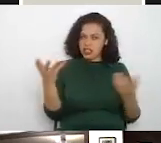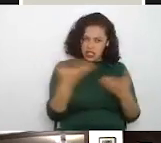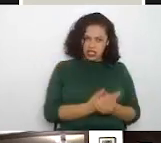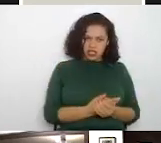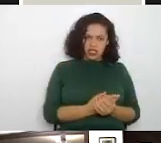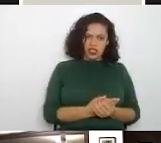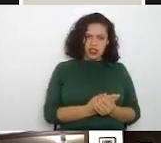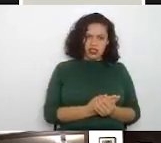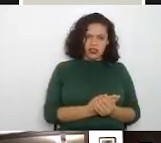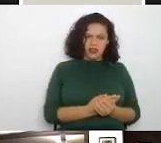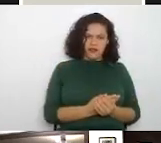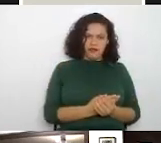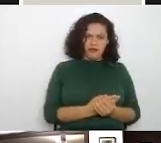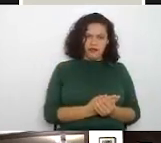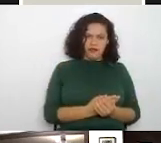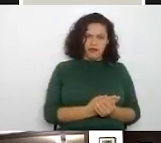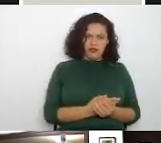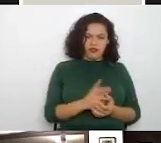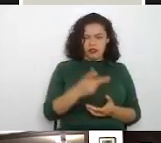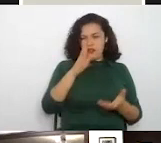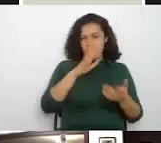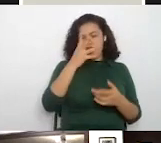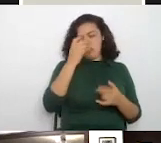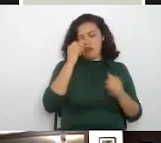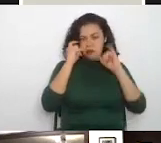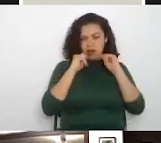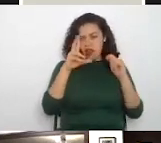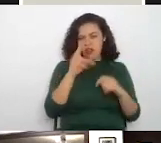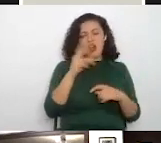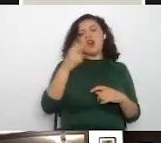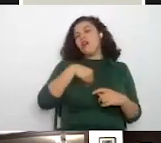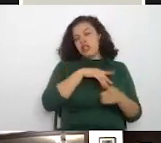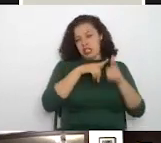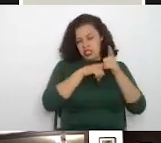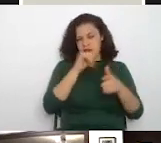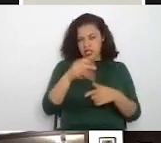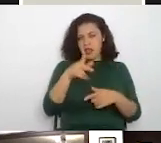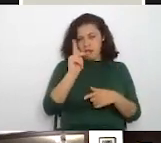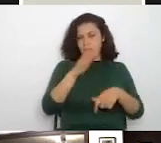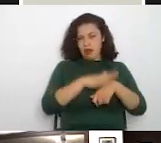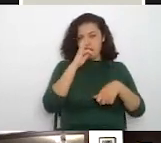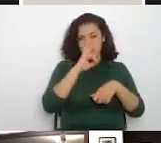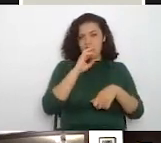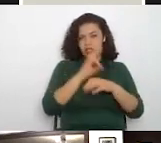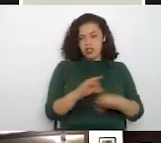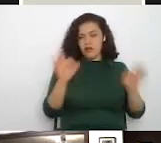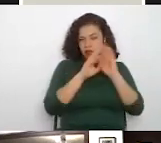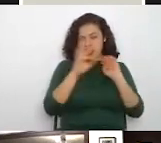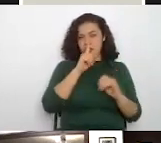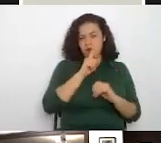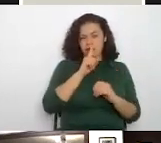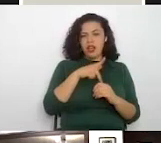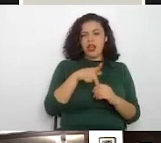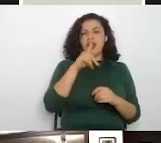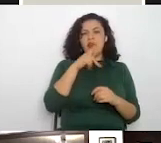caer en eso. Si no vale la pena, lo seguimos haciendo así, pero si vale la pena mejorarlo, olvidémonos esa